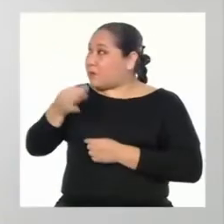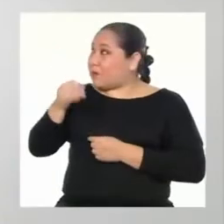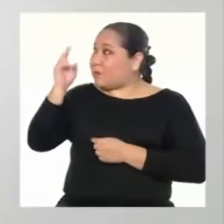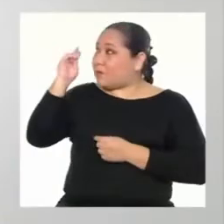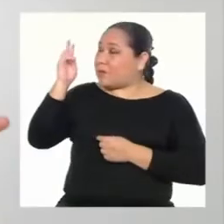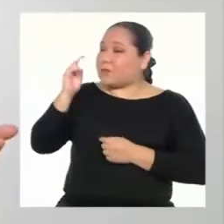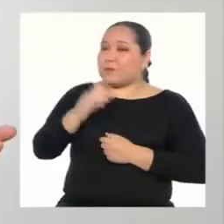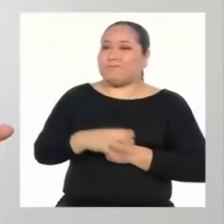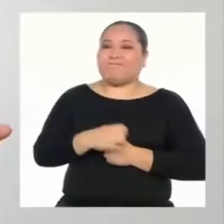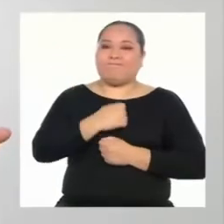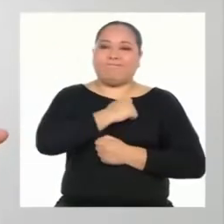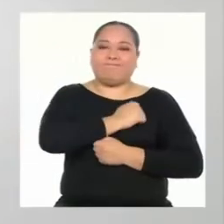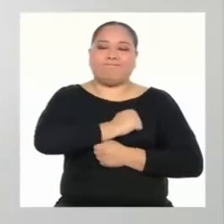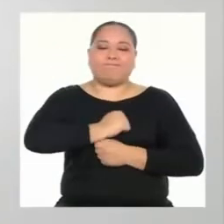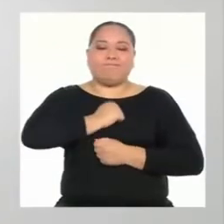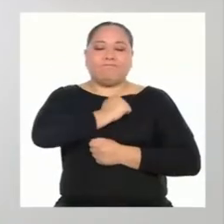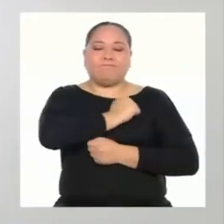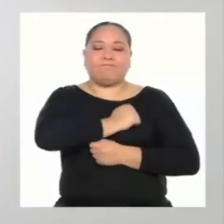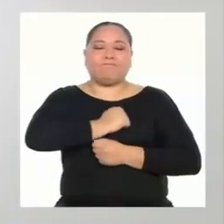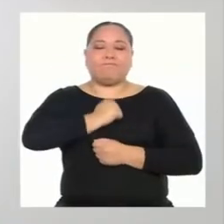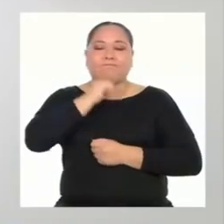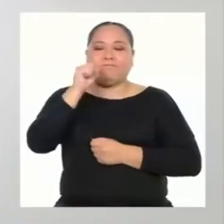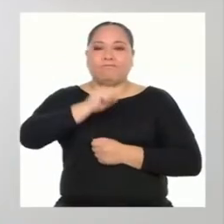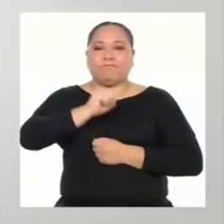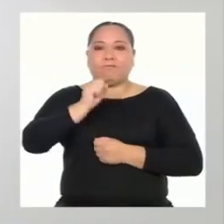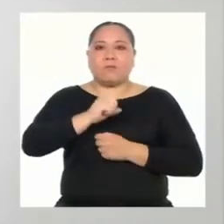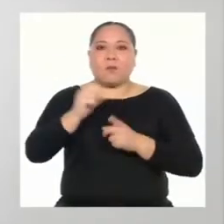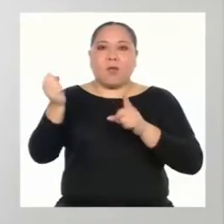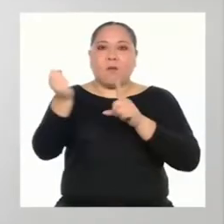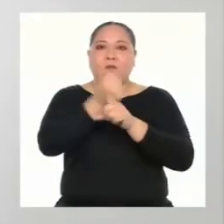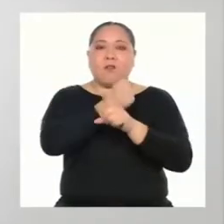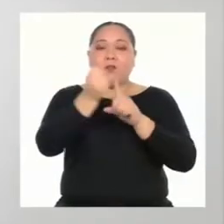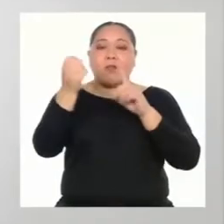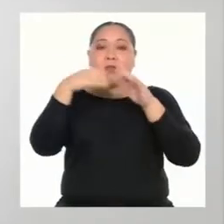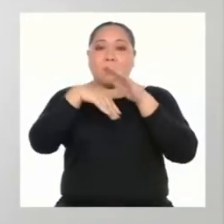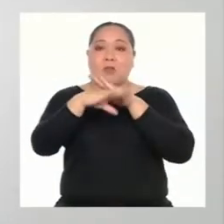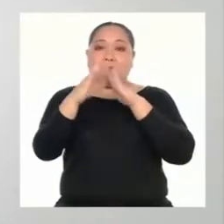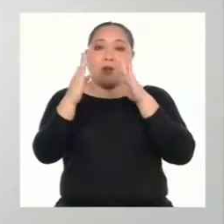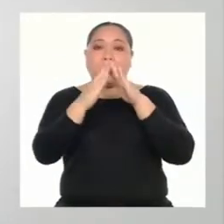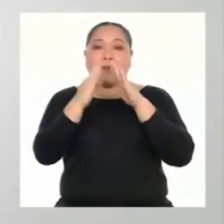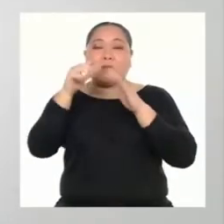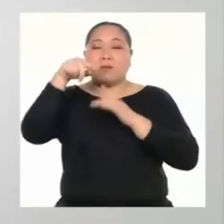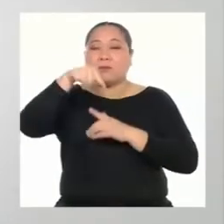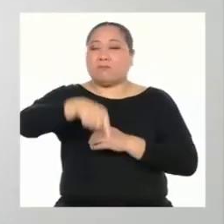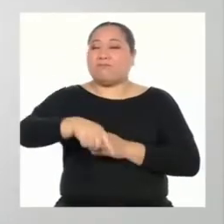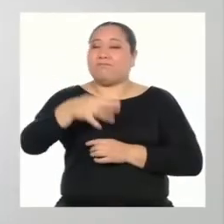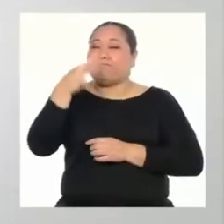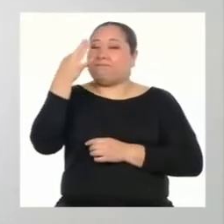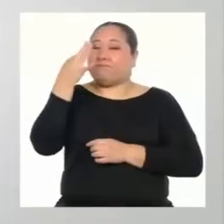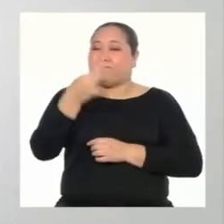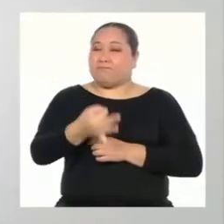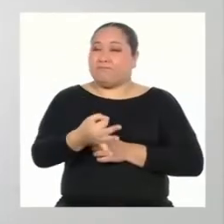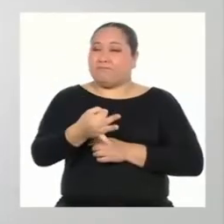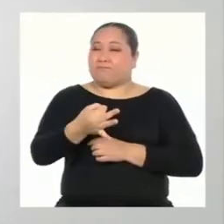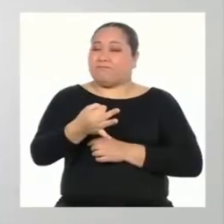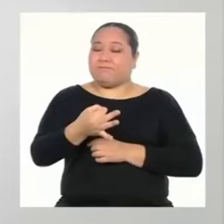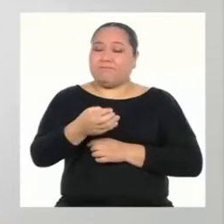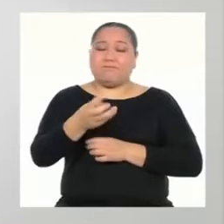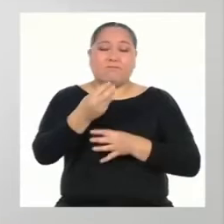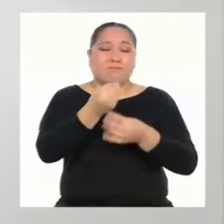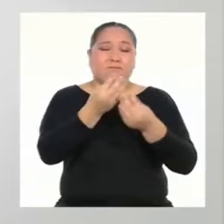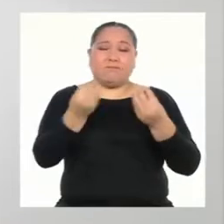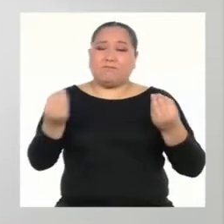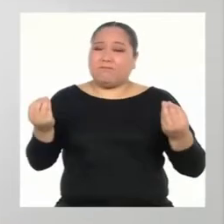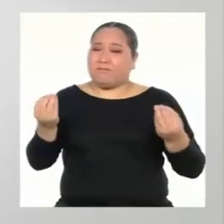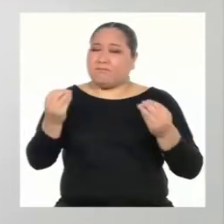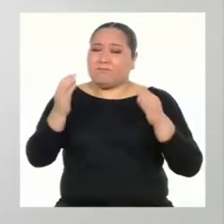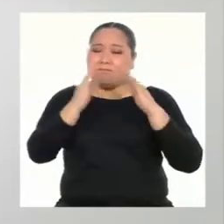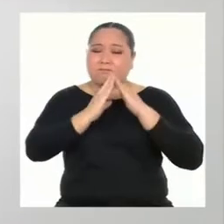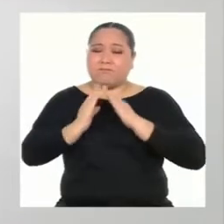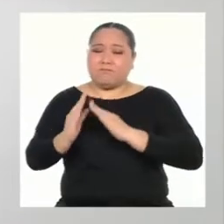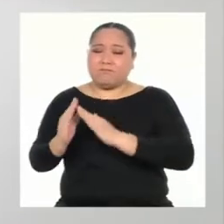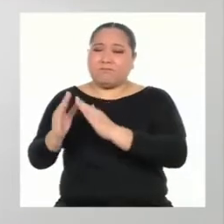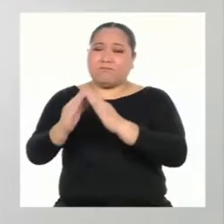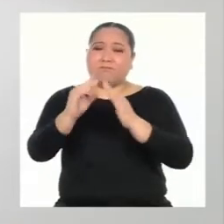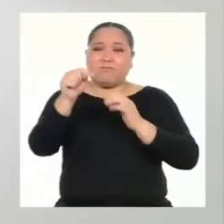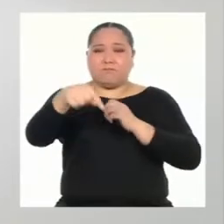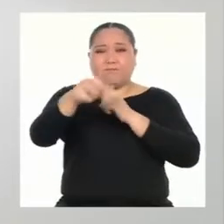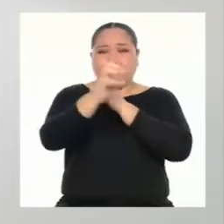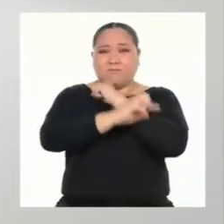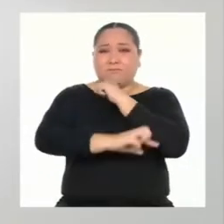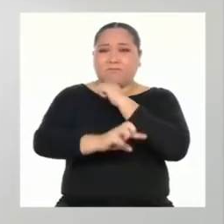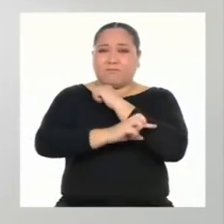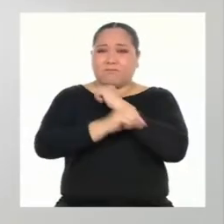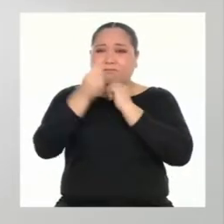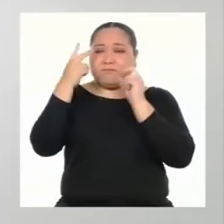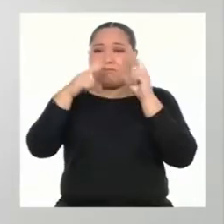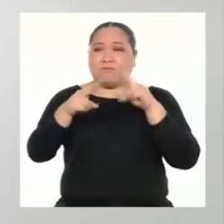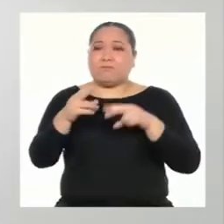profesora? Lamentablemente, la violencia doméstica es una realidad en muchos hogares del país. Afrontar